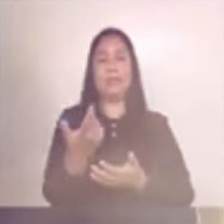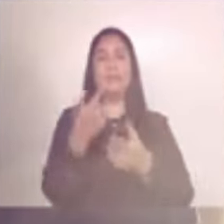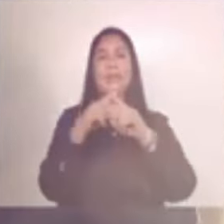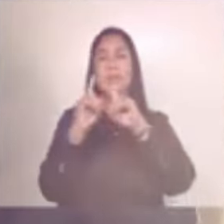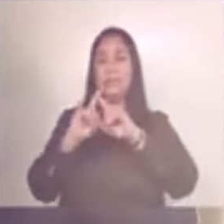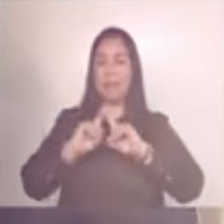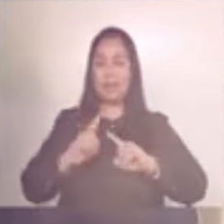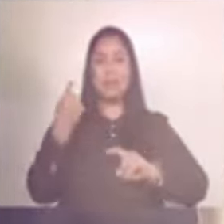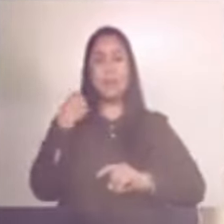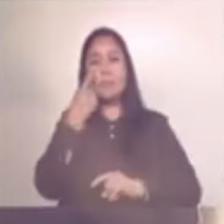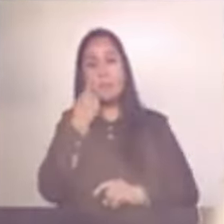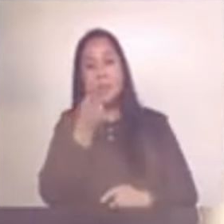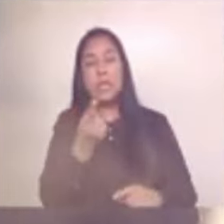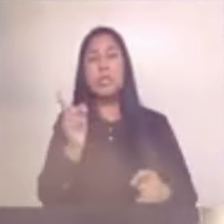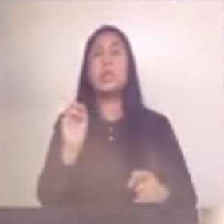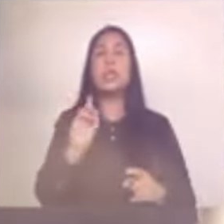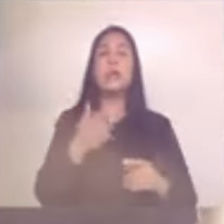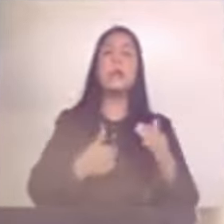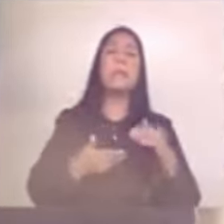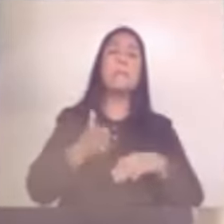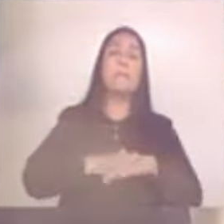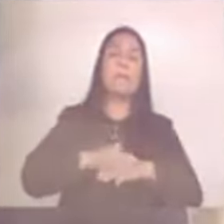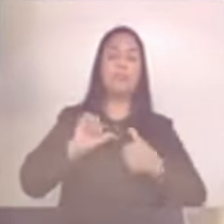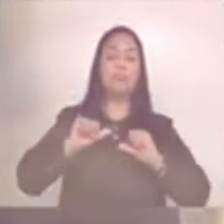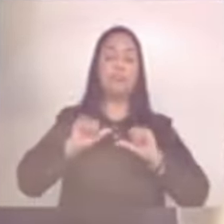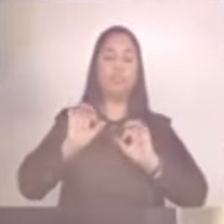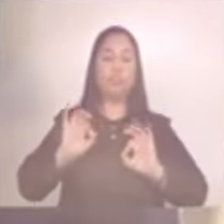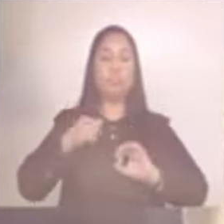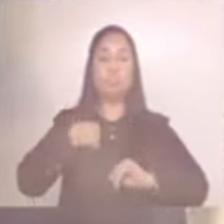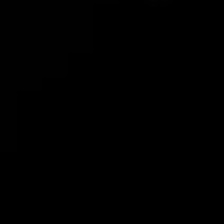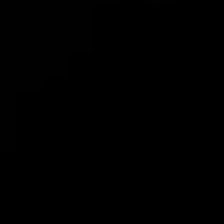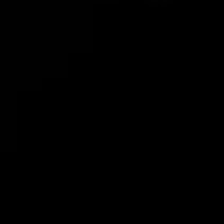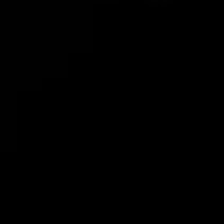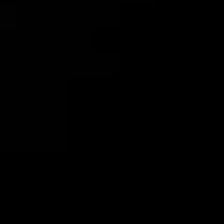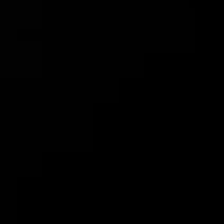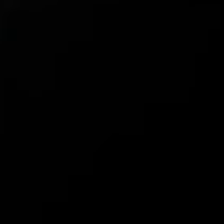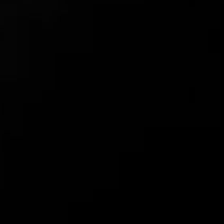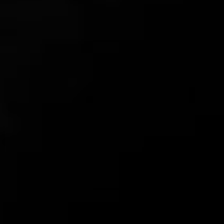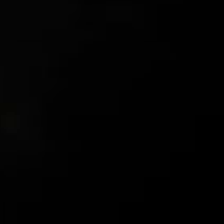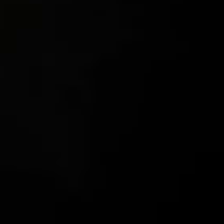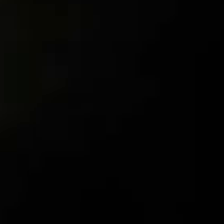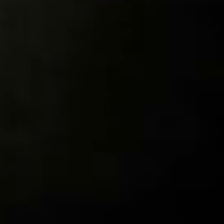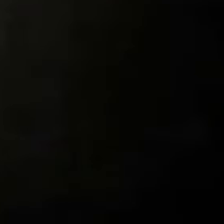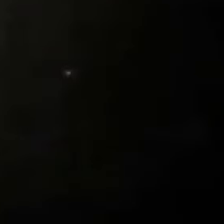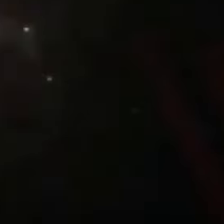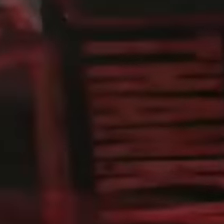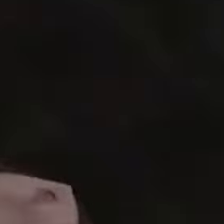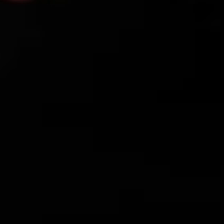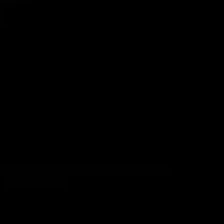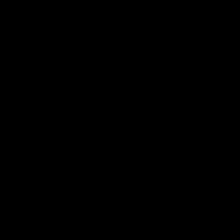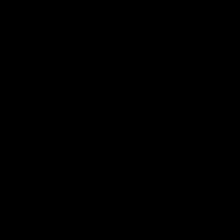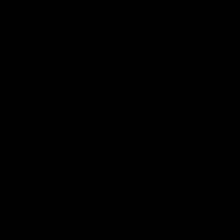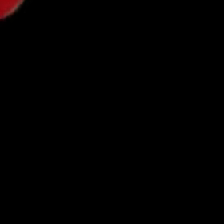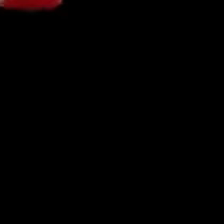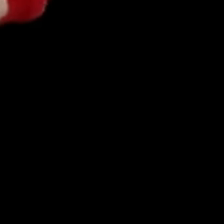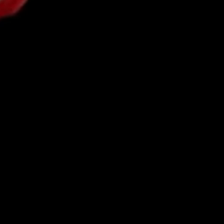en dónde están más accesibles y facilitar que la gente pueda ir a buscarlos a donde son más baratos. Y bueno, eso ha sido todo. Espero